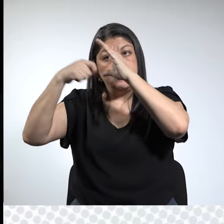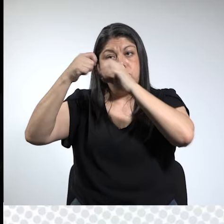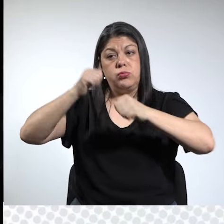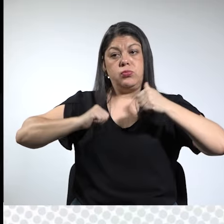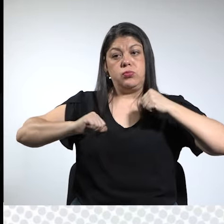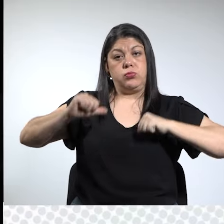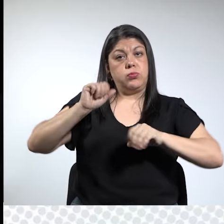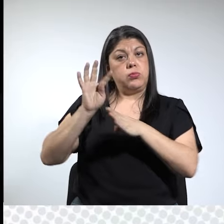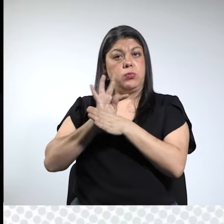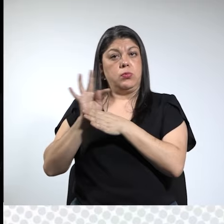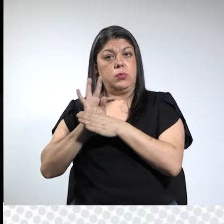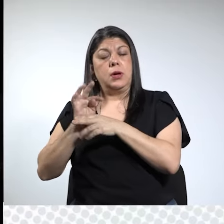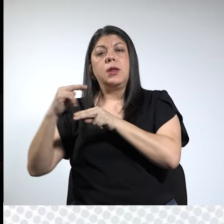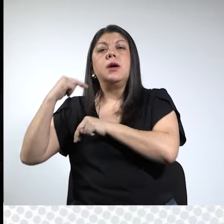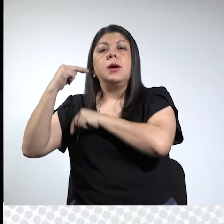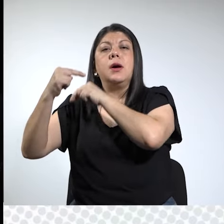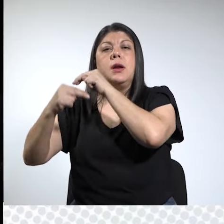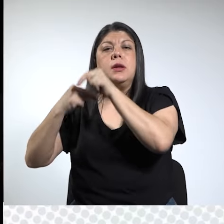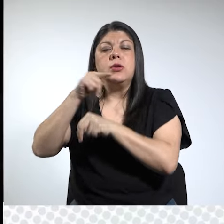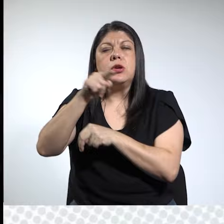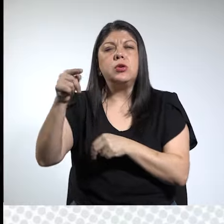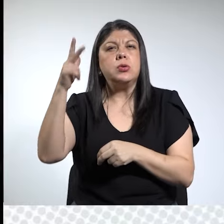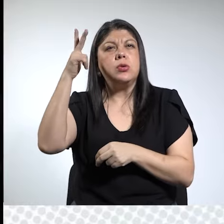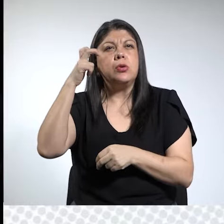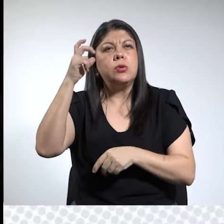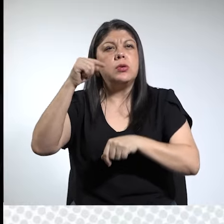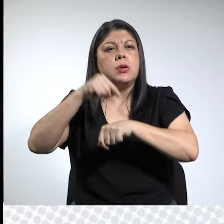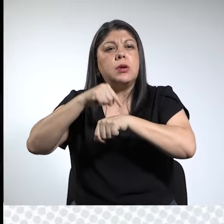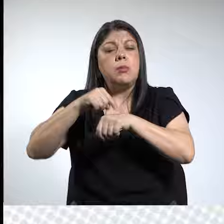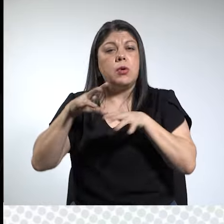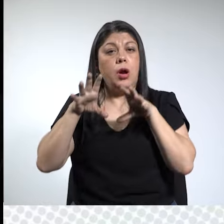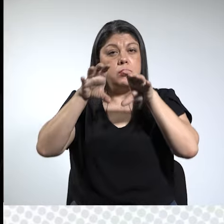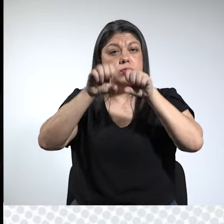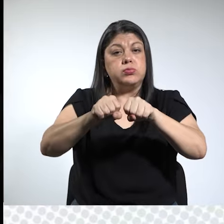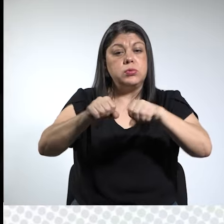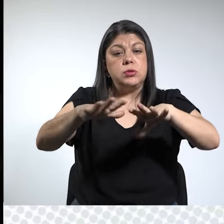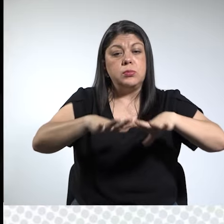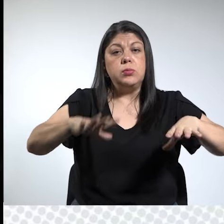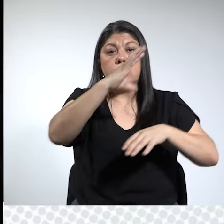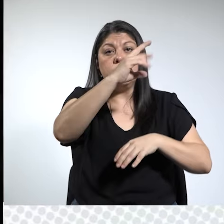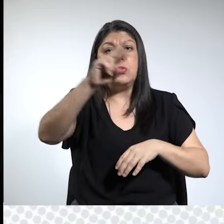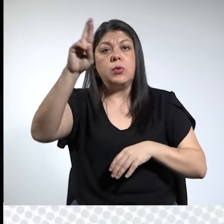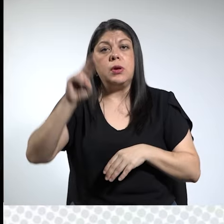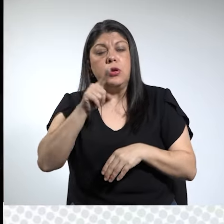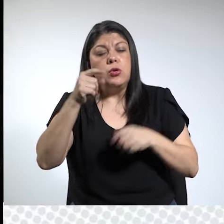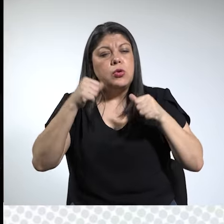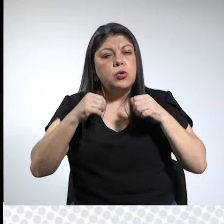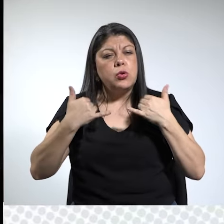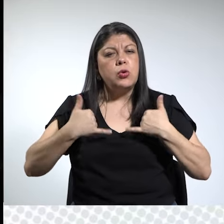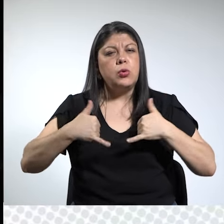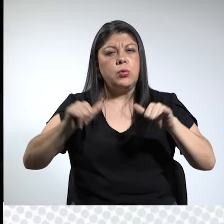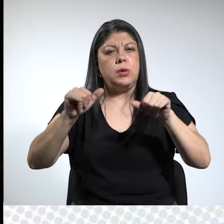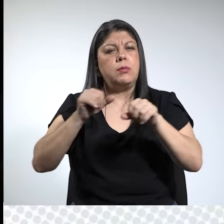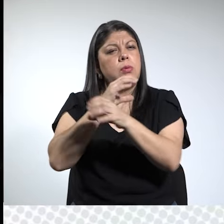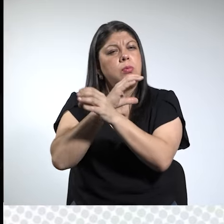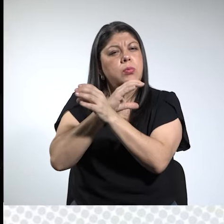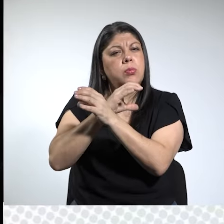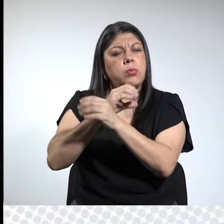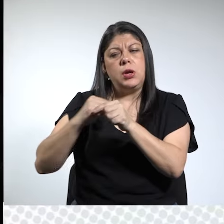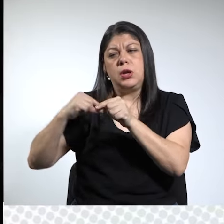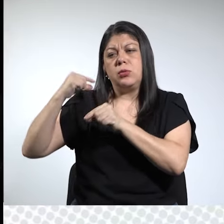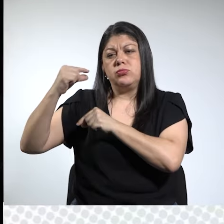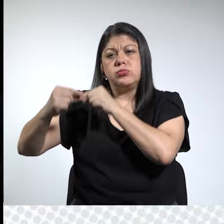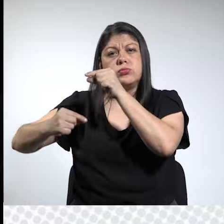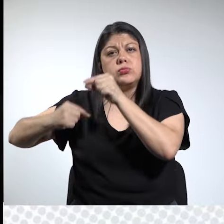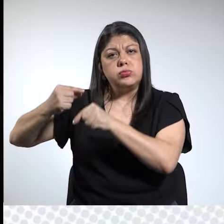televisiva. Las historias que se escuchan de la época de la colonización, que ellos todavía tienen y se han transmitido de generación en